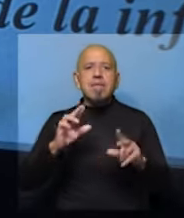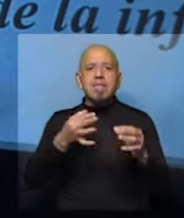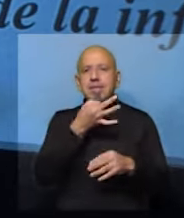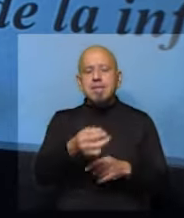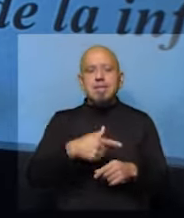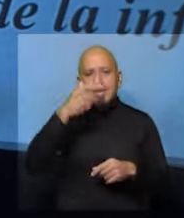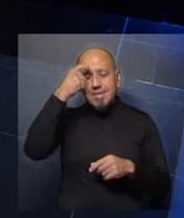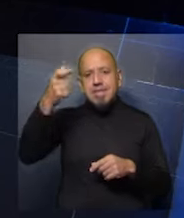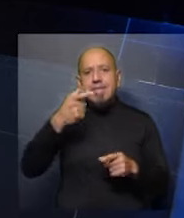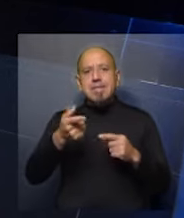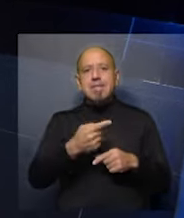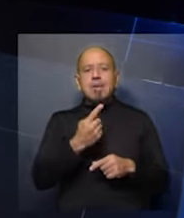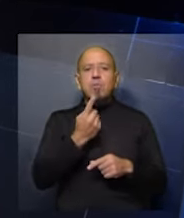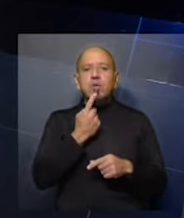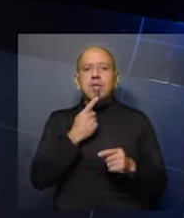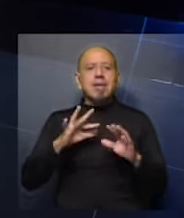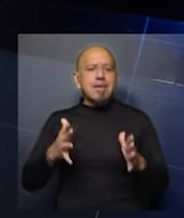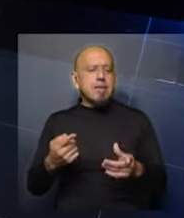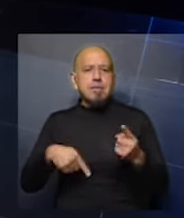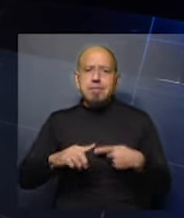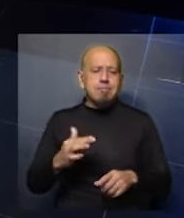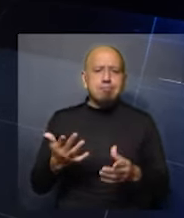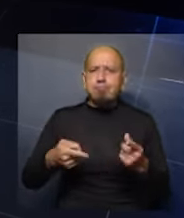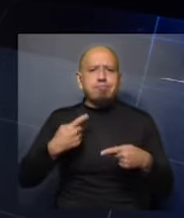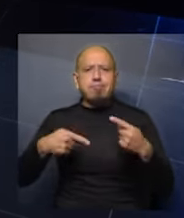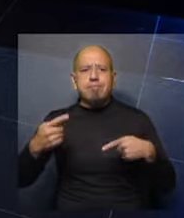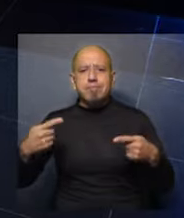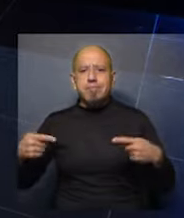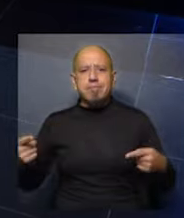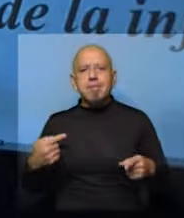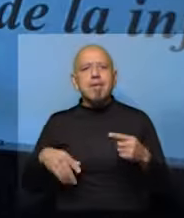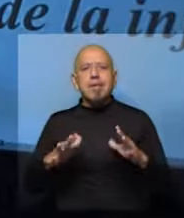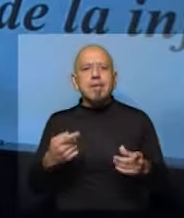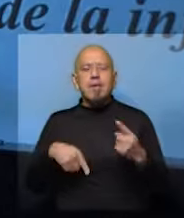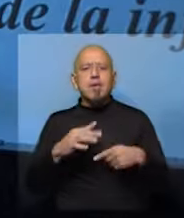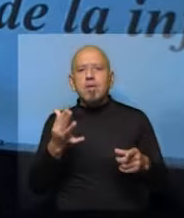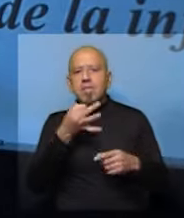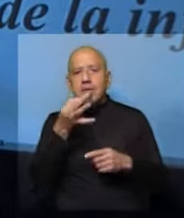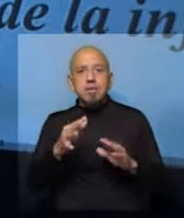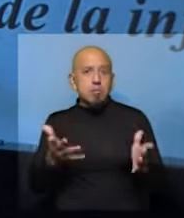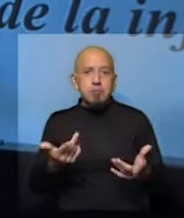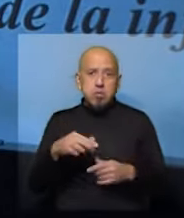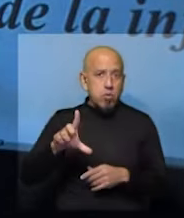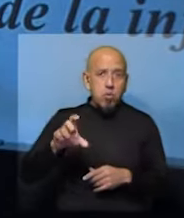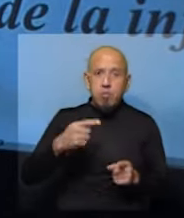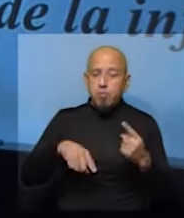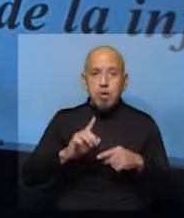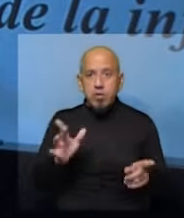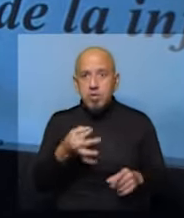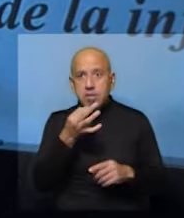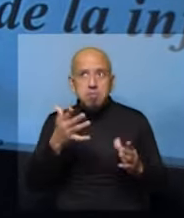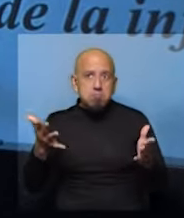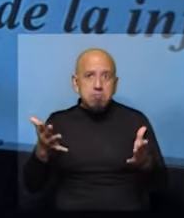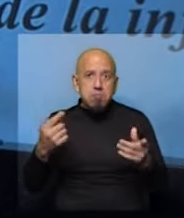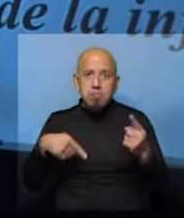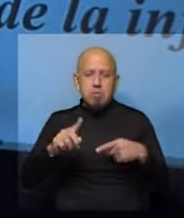llamamos dictor interruptus o enunciado interruptus que son aquellos dichos que parecen lógicos pero dichos al boleo